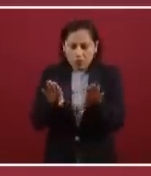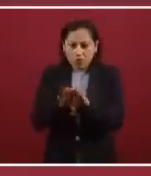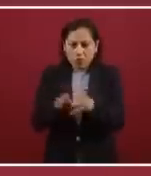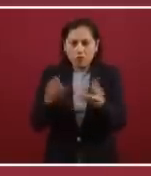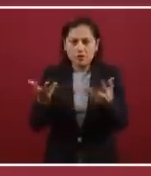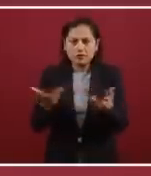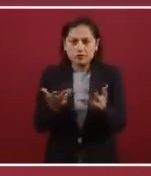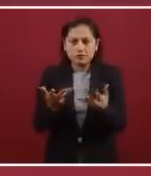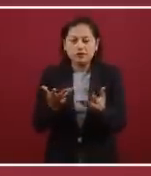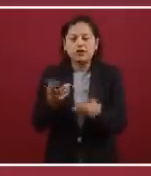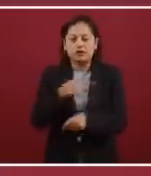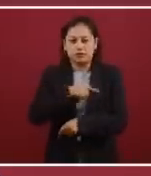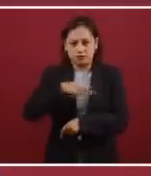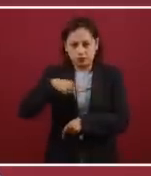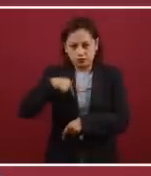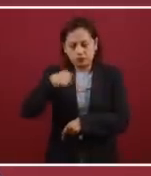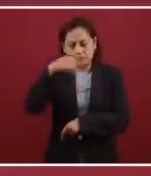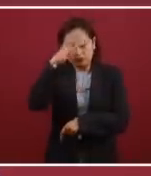Estamos